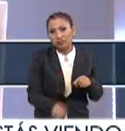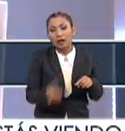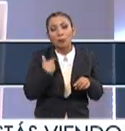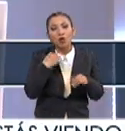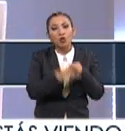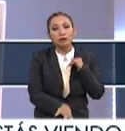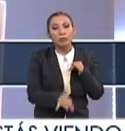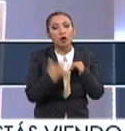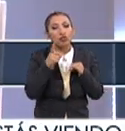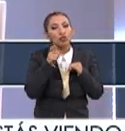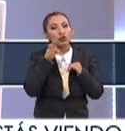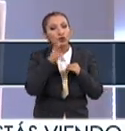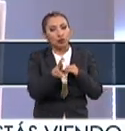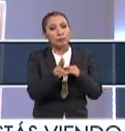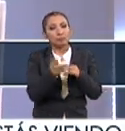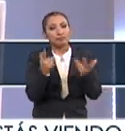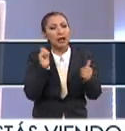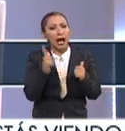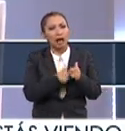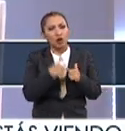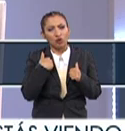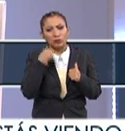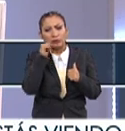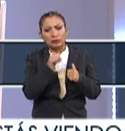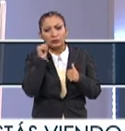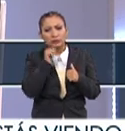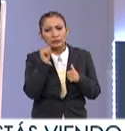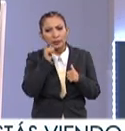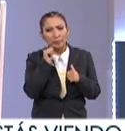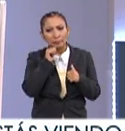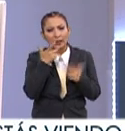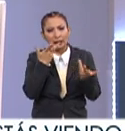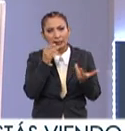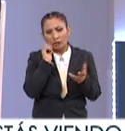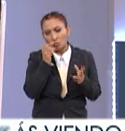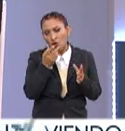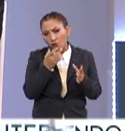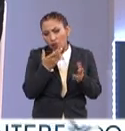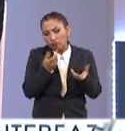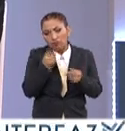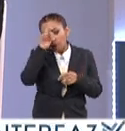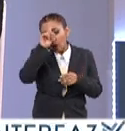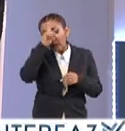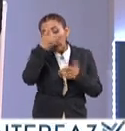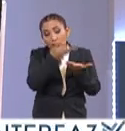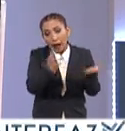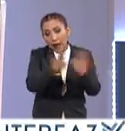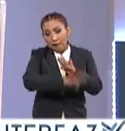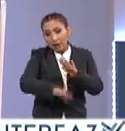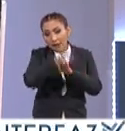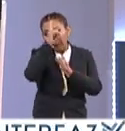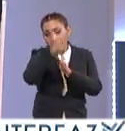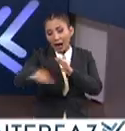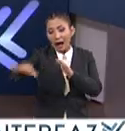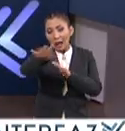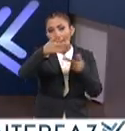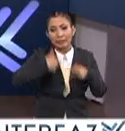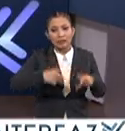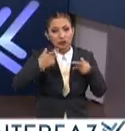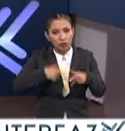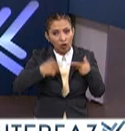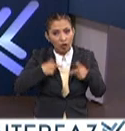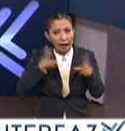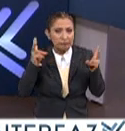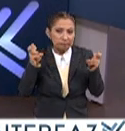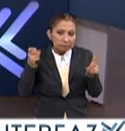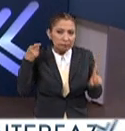Pues finalmente, doctor, algo que creo que siempre, nunca sobra, las recomendaciones básicas para la gente